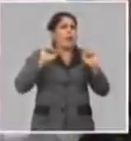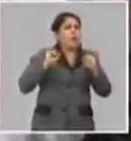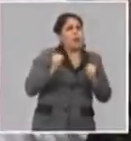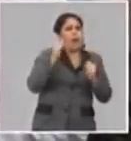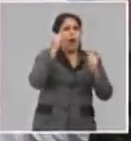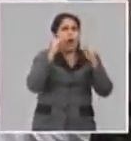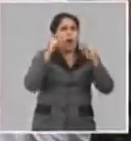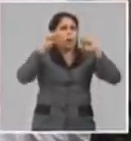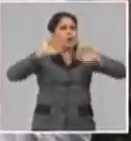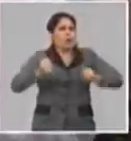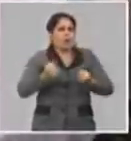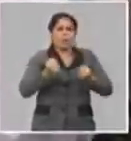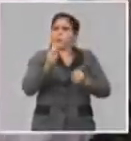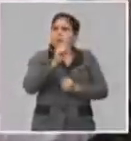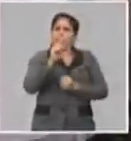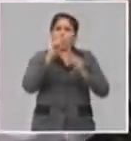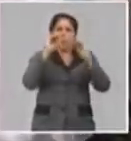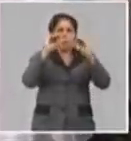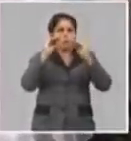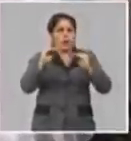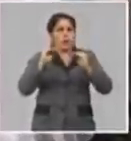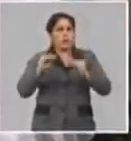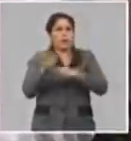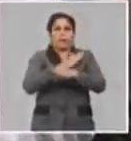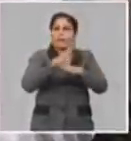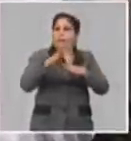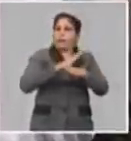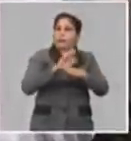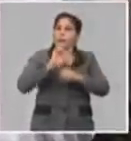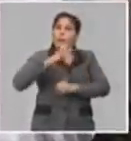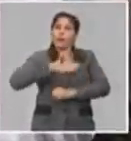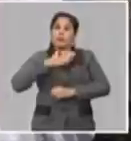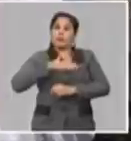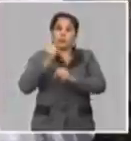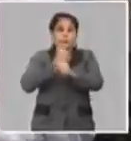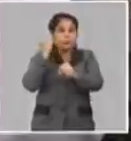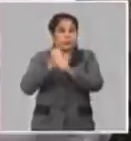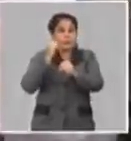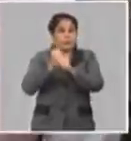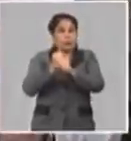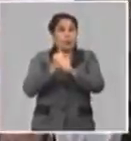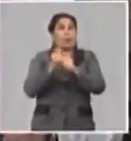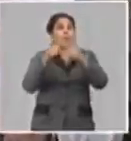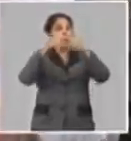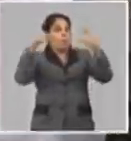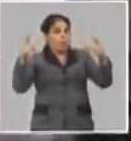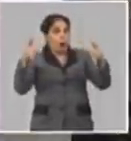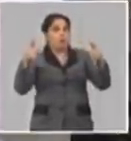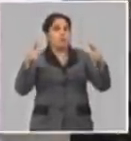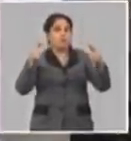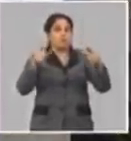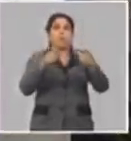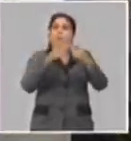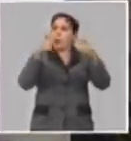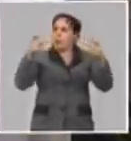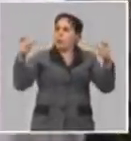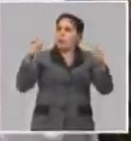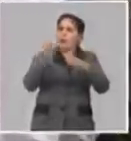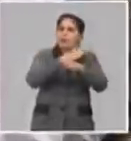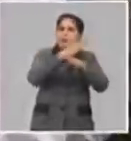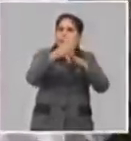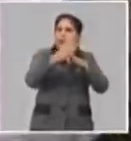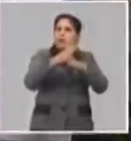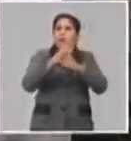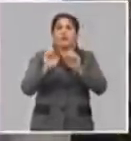y vamos a dar algunos pasos también en la dirección del trabajo por cuenta propia, la ampliación del trabajo por cuenta propia, ampliación